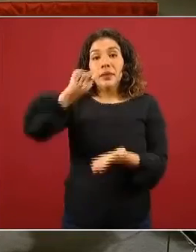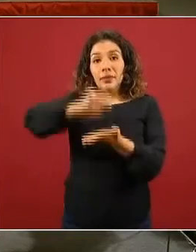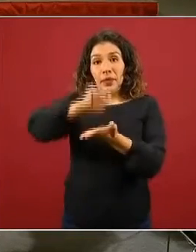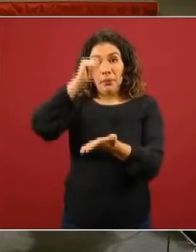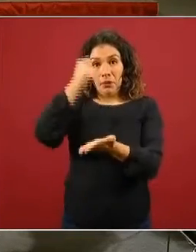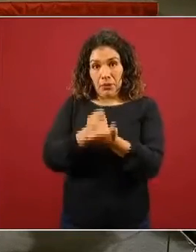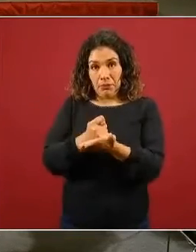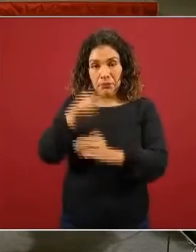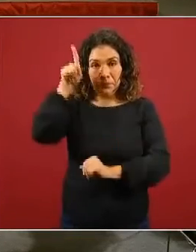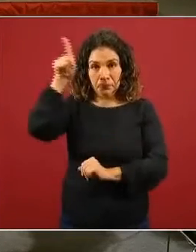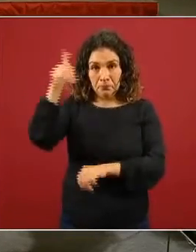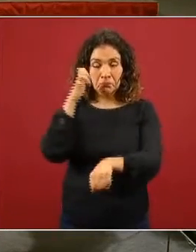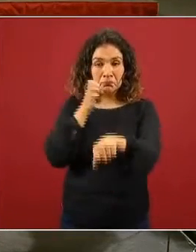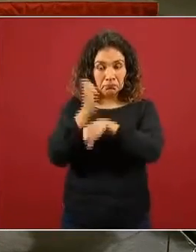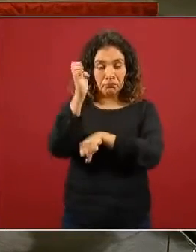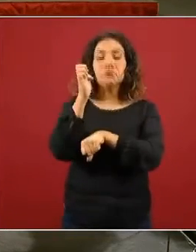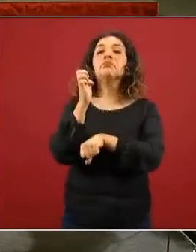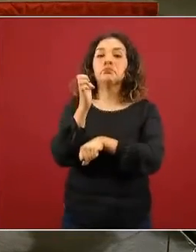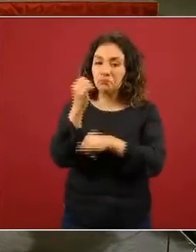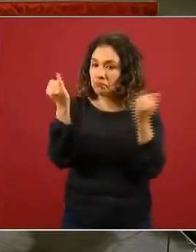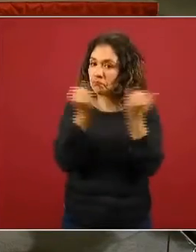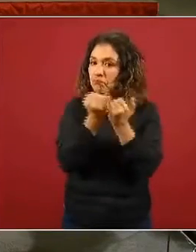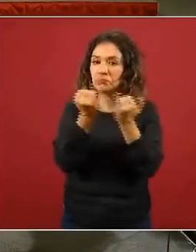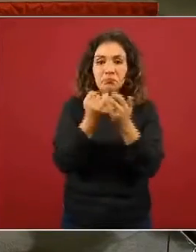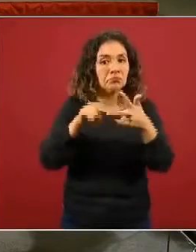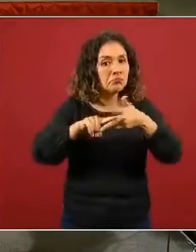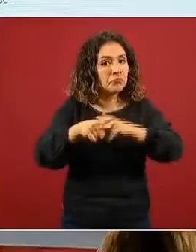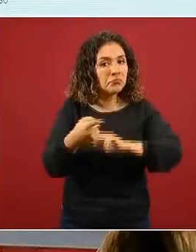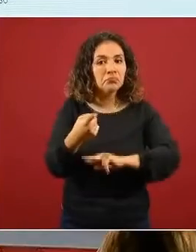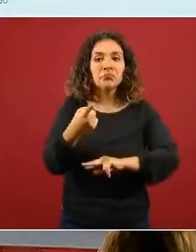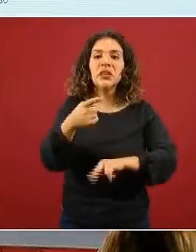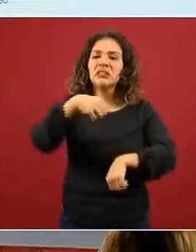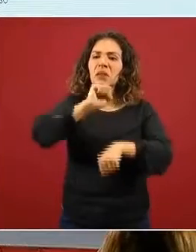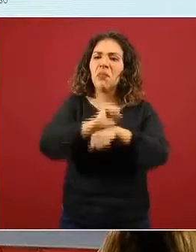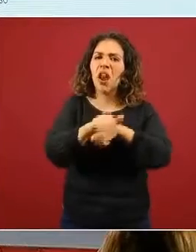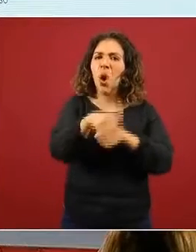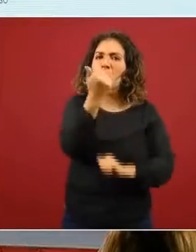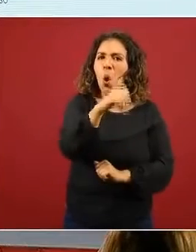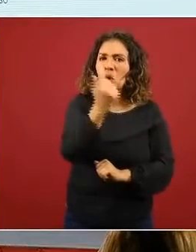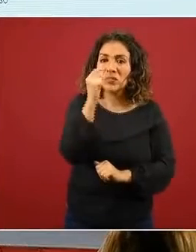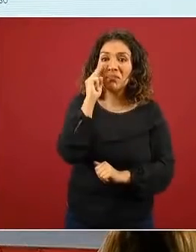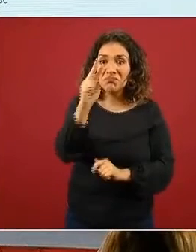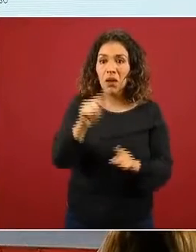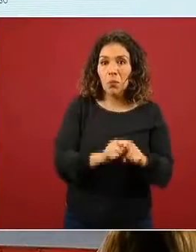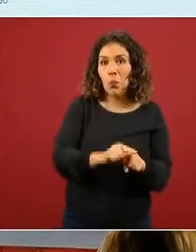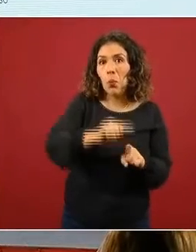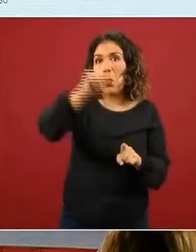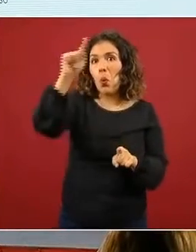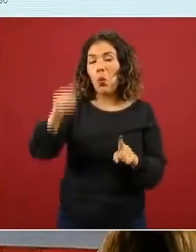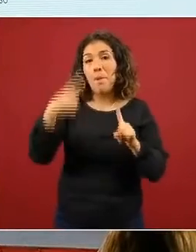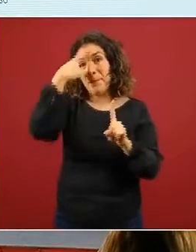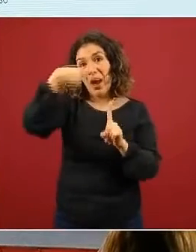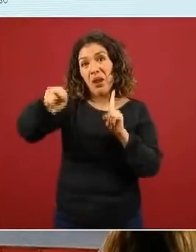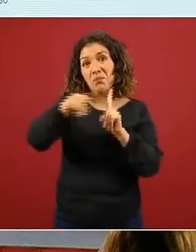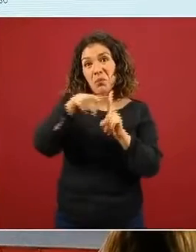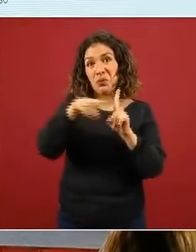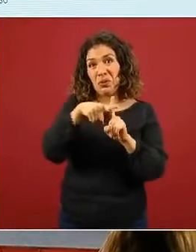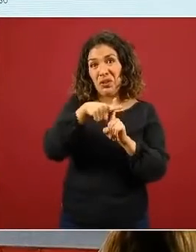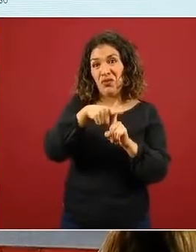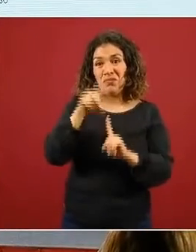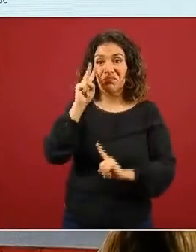Tamaulipas. Tamaulipas también inicia transmisión en la semana 11, ahí vemos el salto del porcentaje de